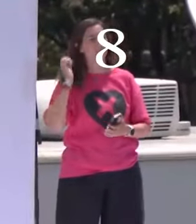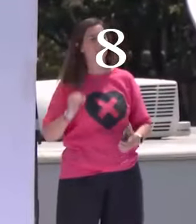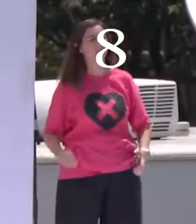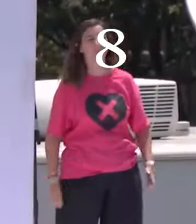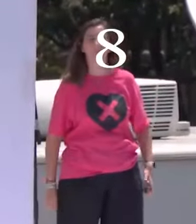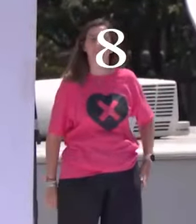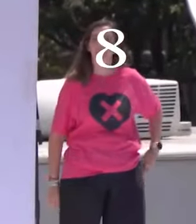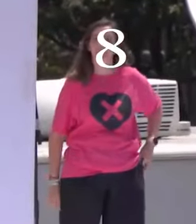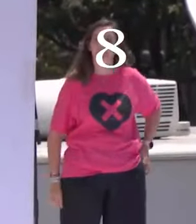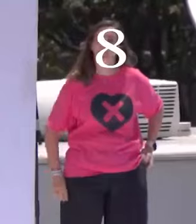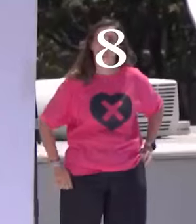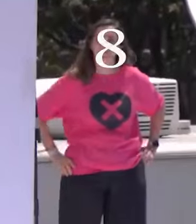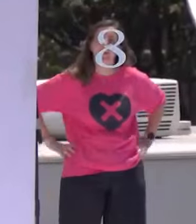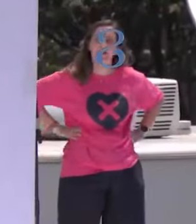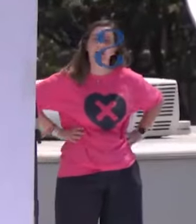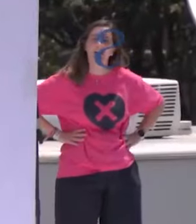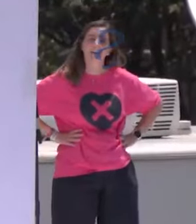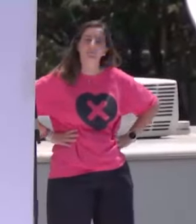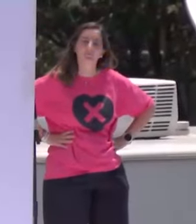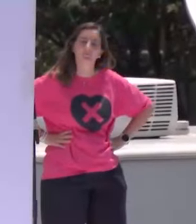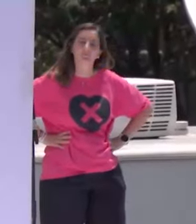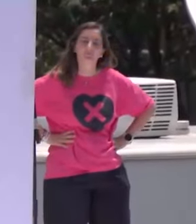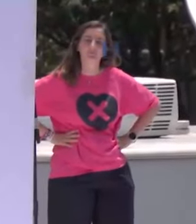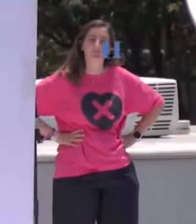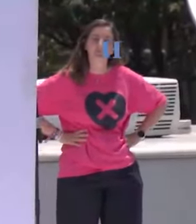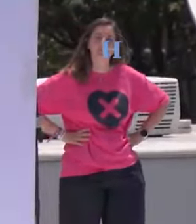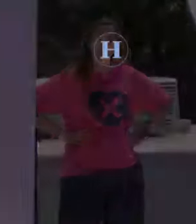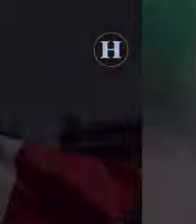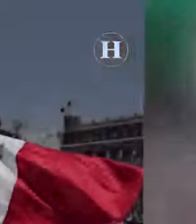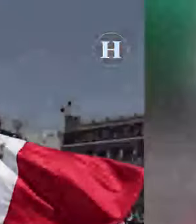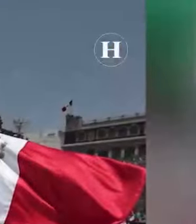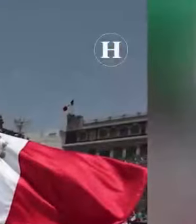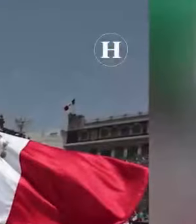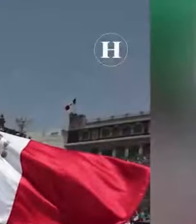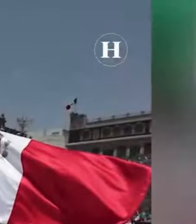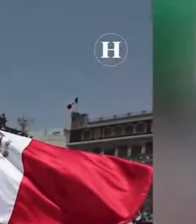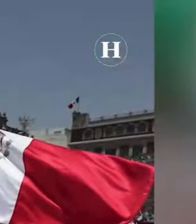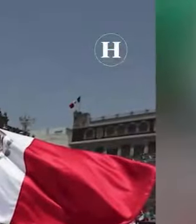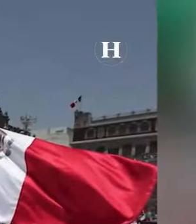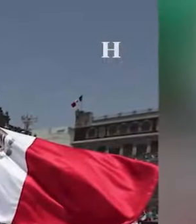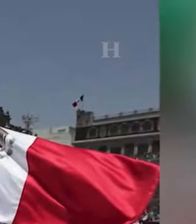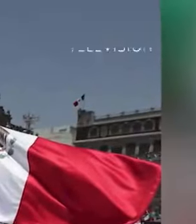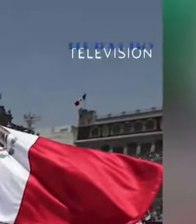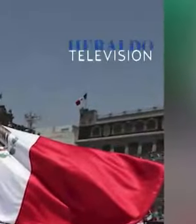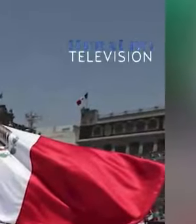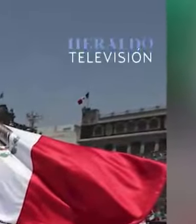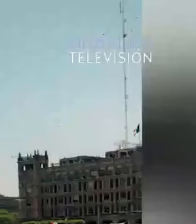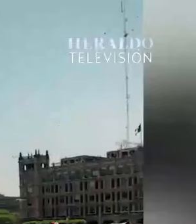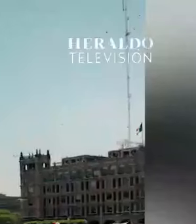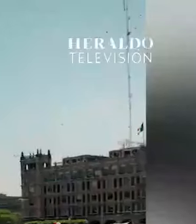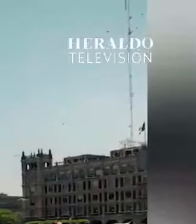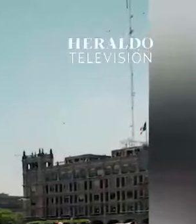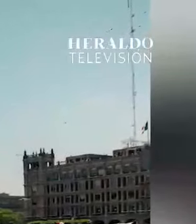y salen a votar, gobiernos como el de Morena se van. Por eso lo de la María Rosa fue impresionante, porque sin